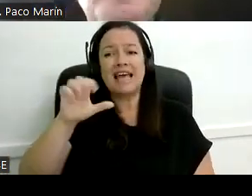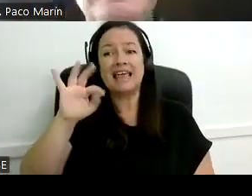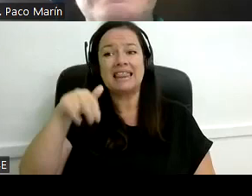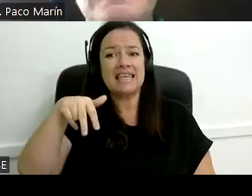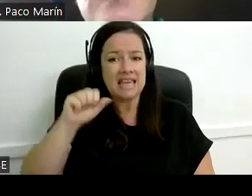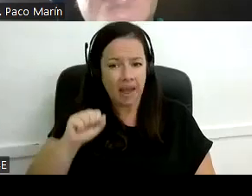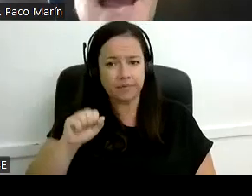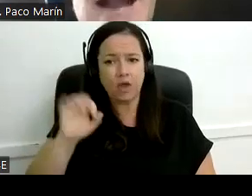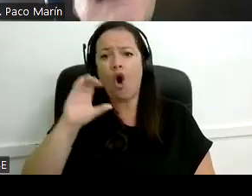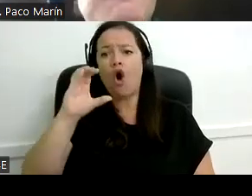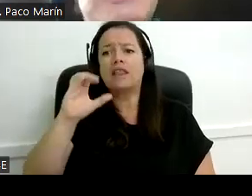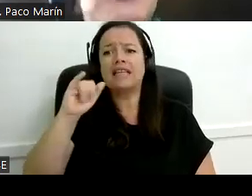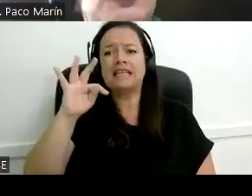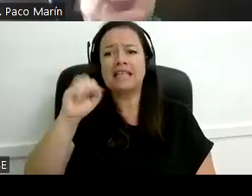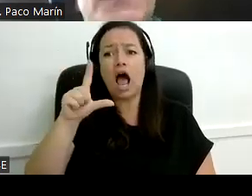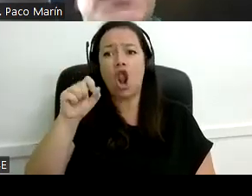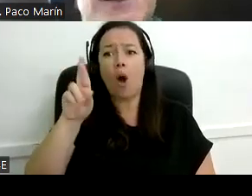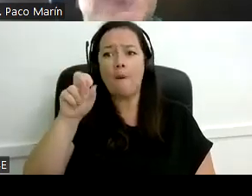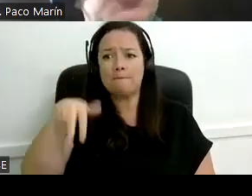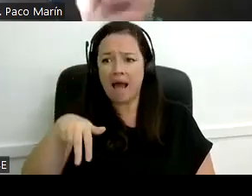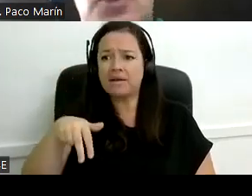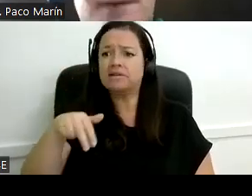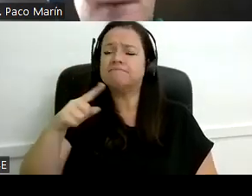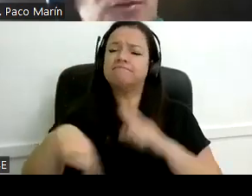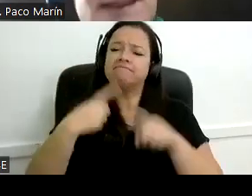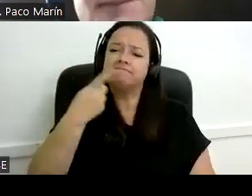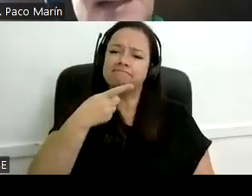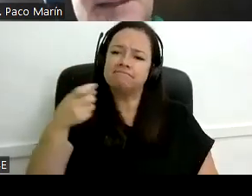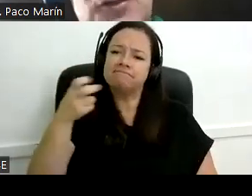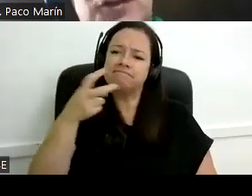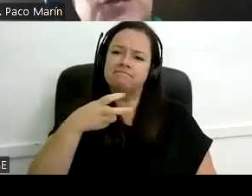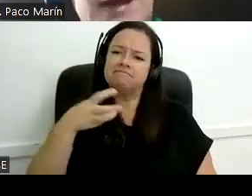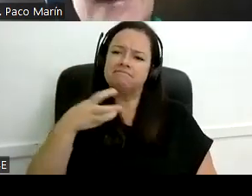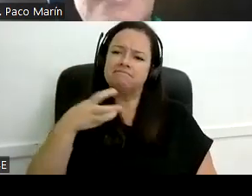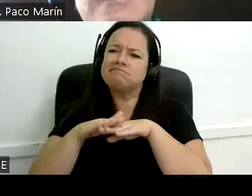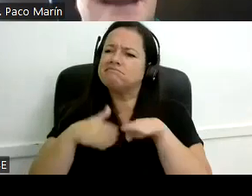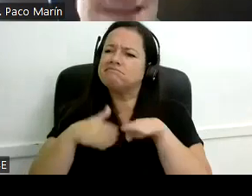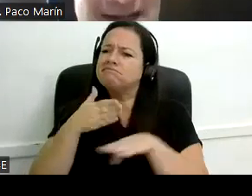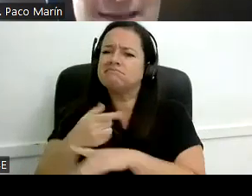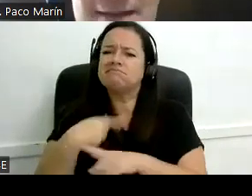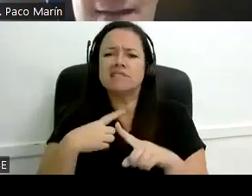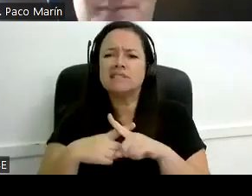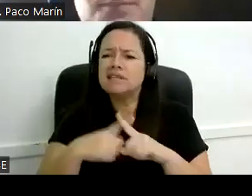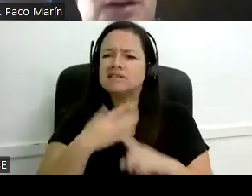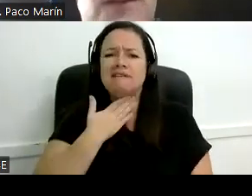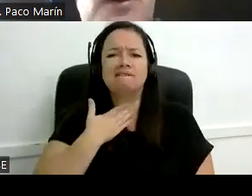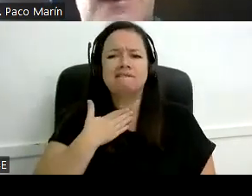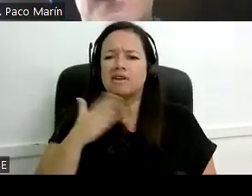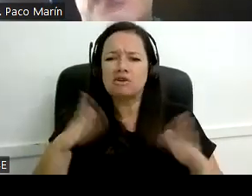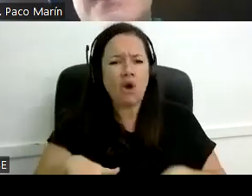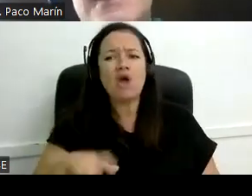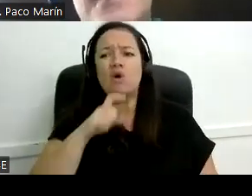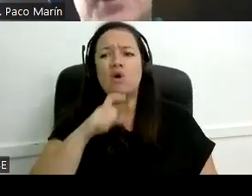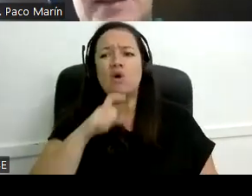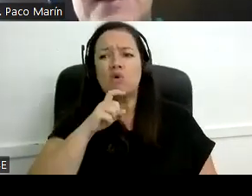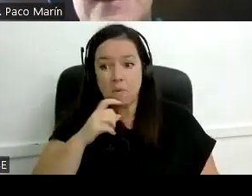citalopram acabe viniendo 2-3 semanas después porque ha perdido completamente el apetito sexual. Estreñen, también por el efecto